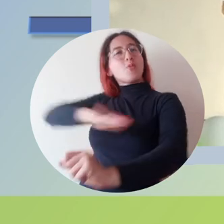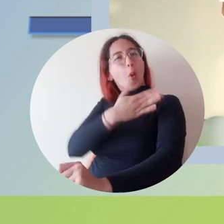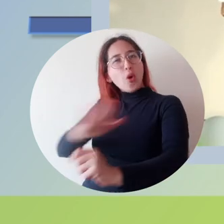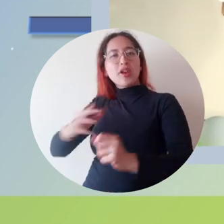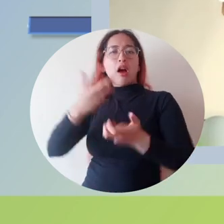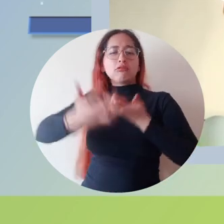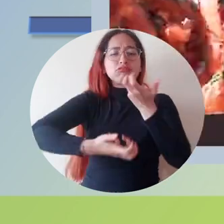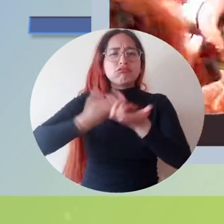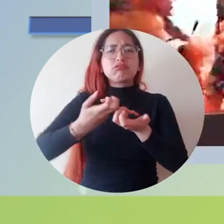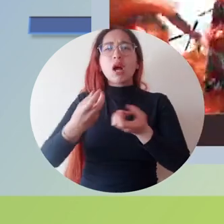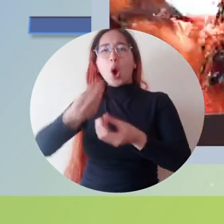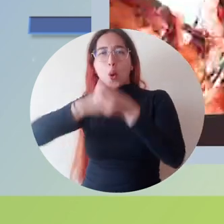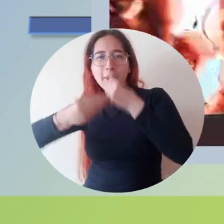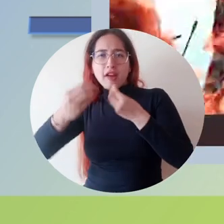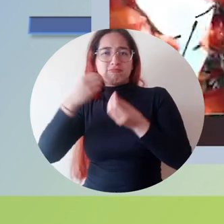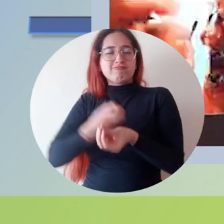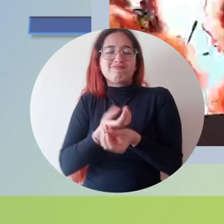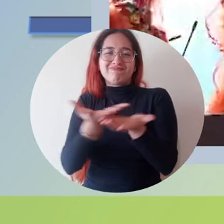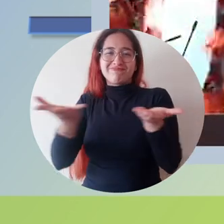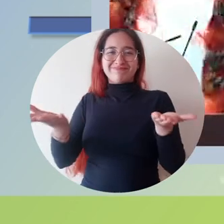y gastronómicas.